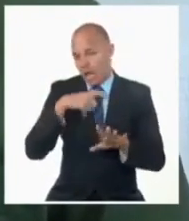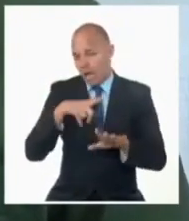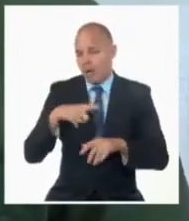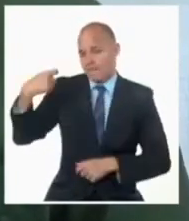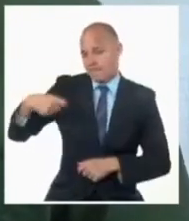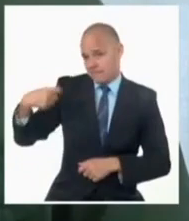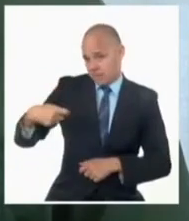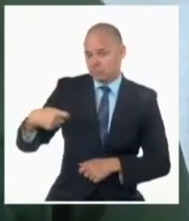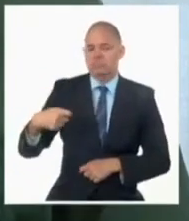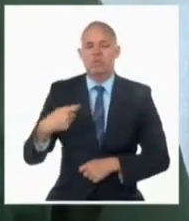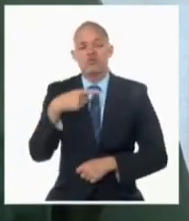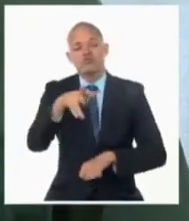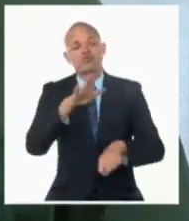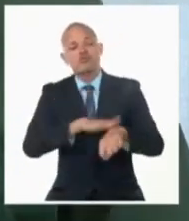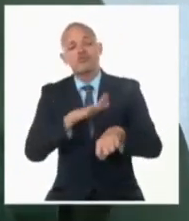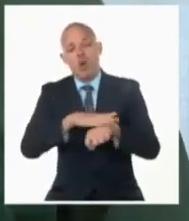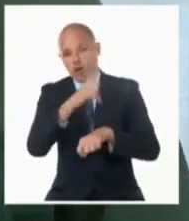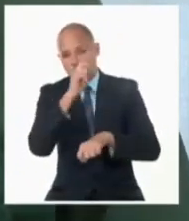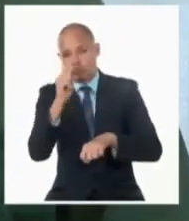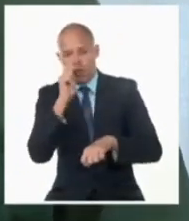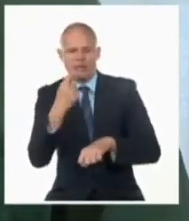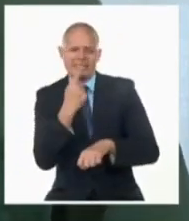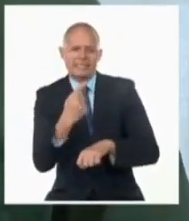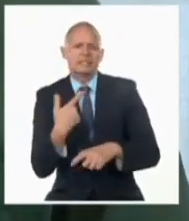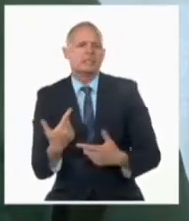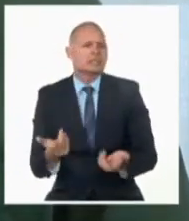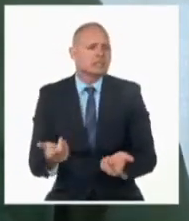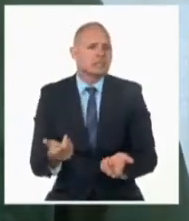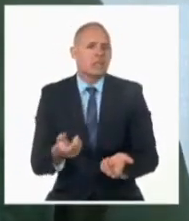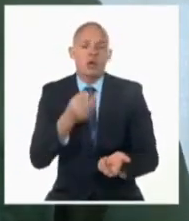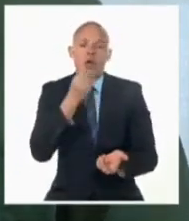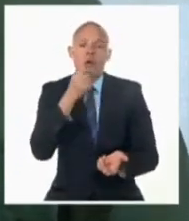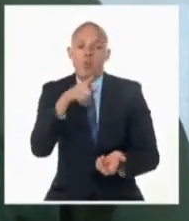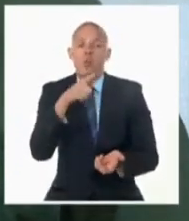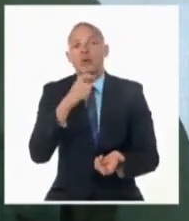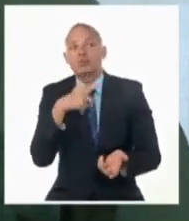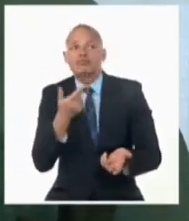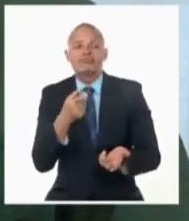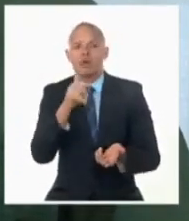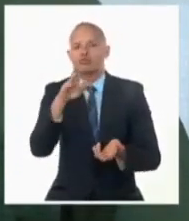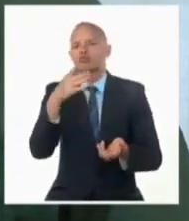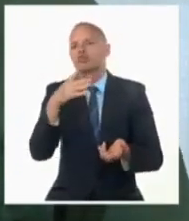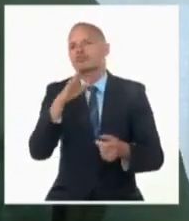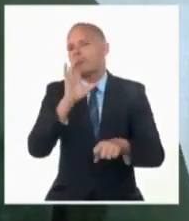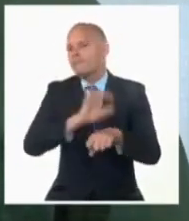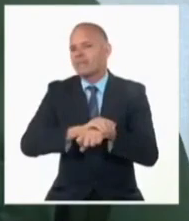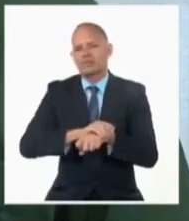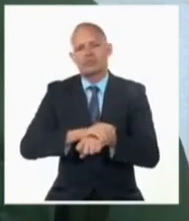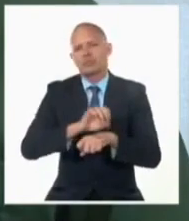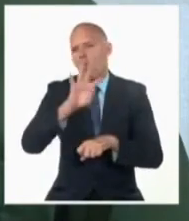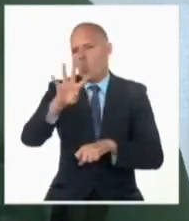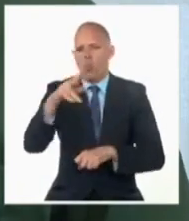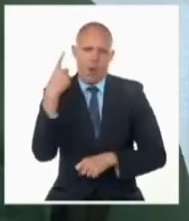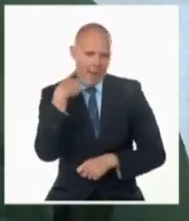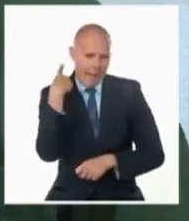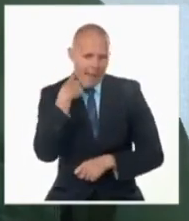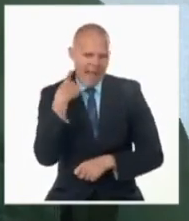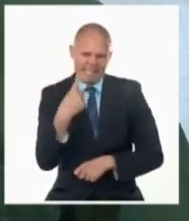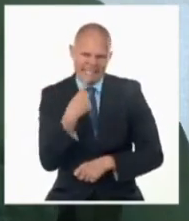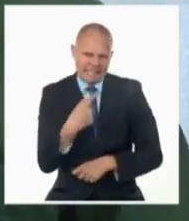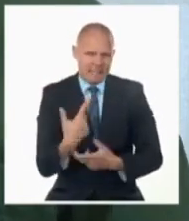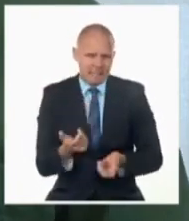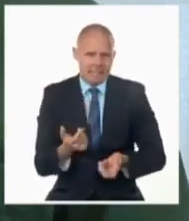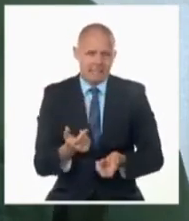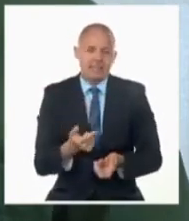sancionado extinga 2/3 o más de la sanción, de manera que se incremente el periodo en que permanezca